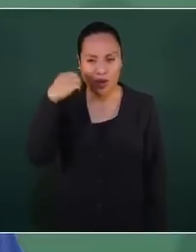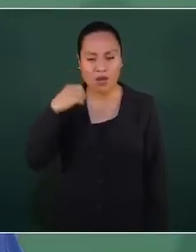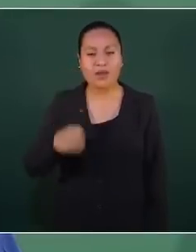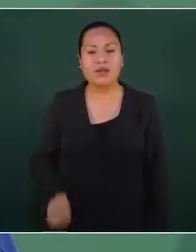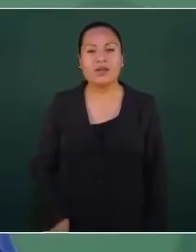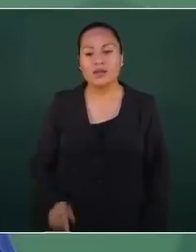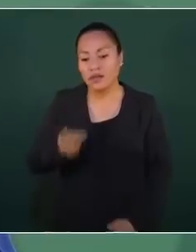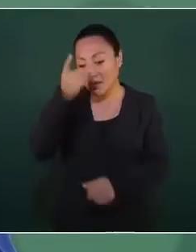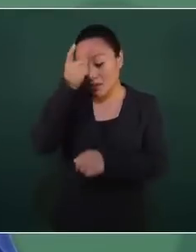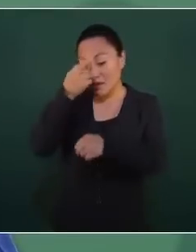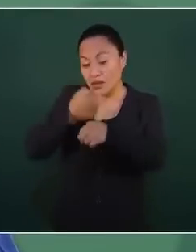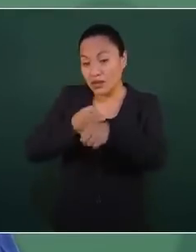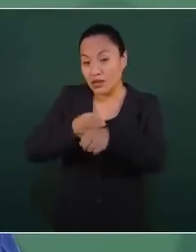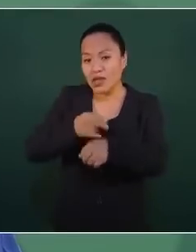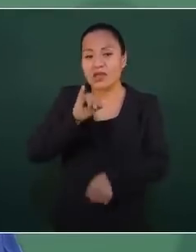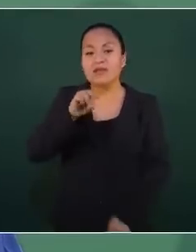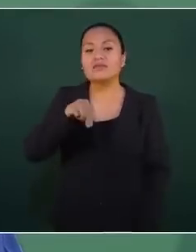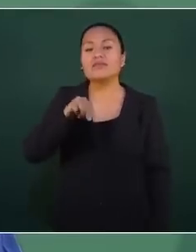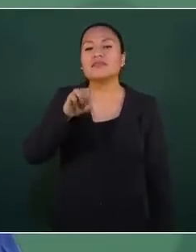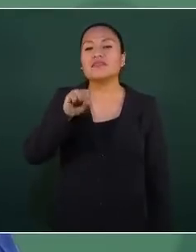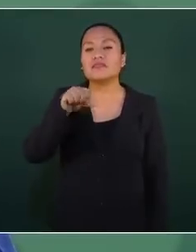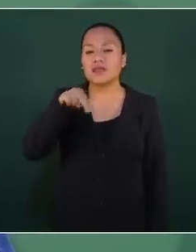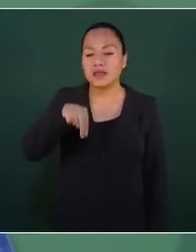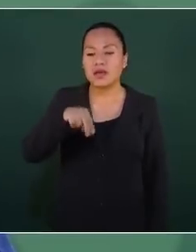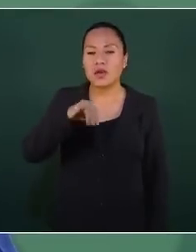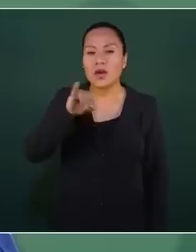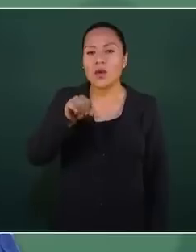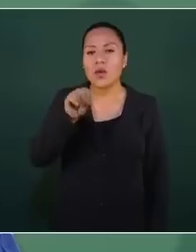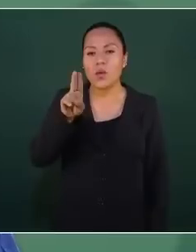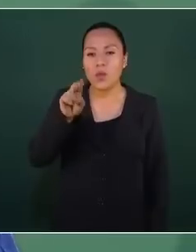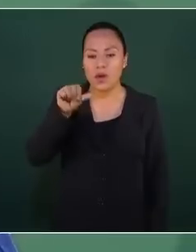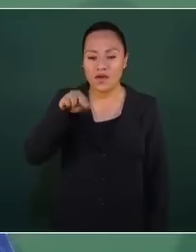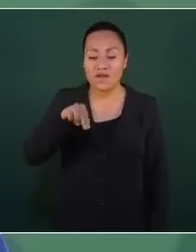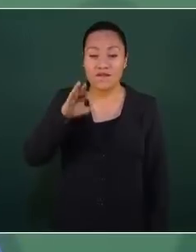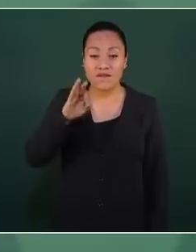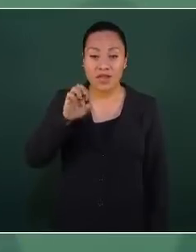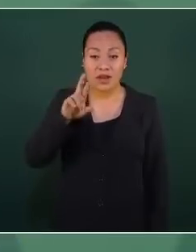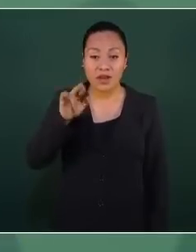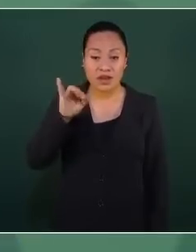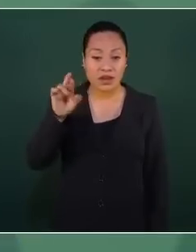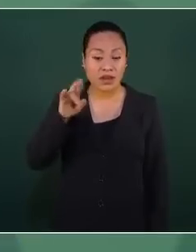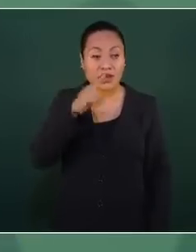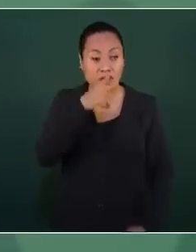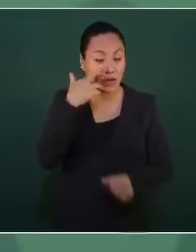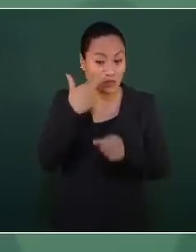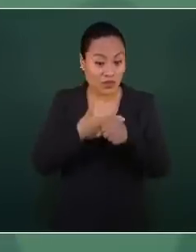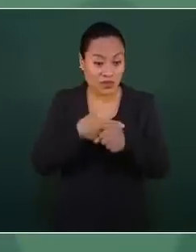el director del INSABI, Juan Ferrer, va a estar también